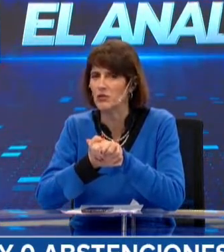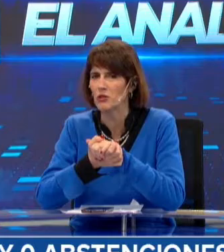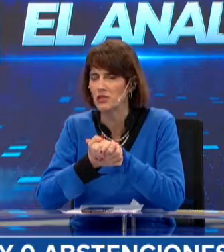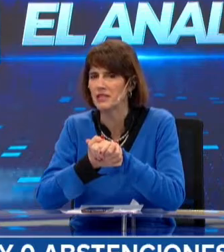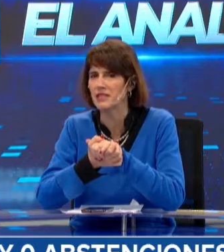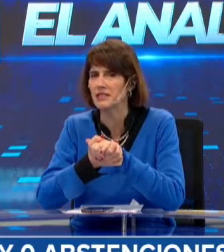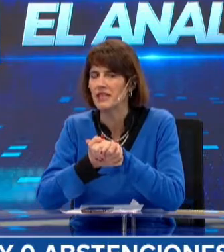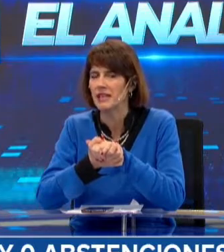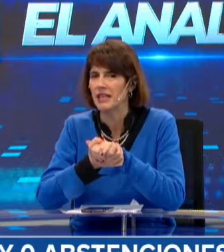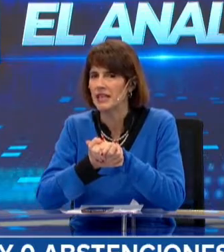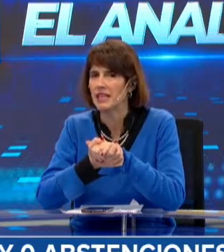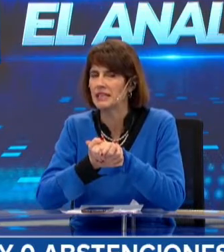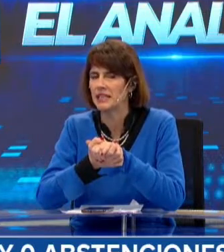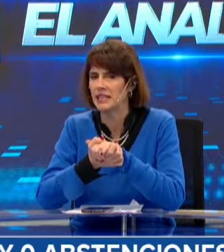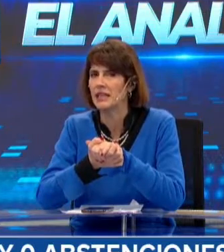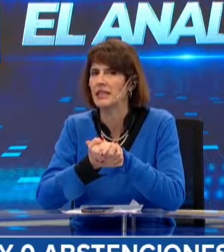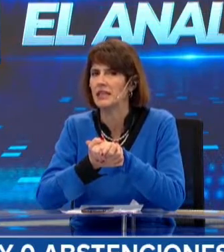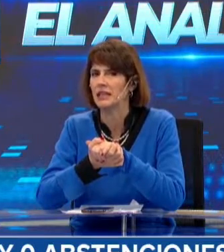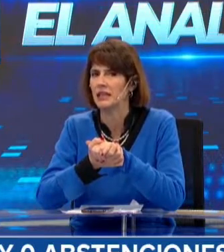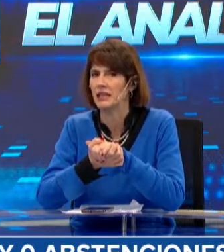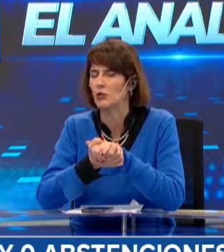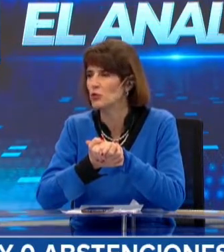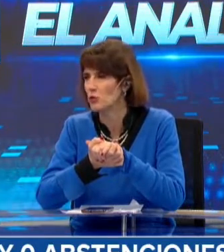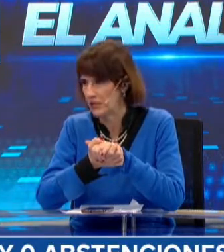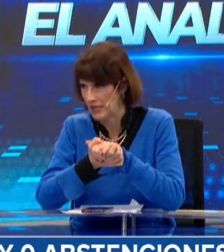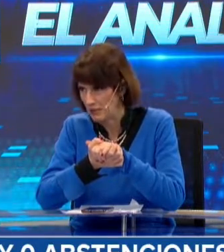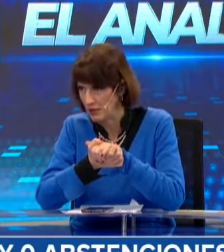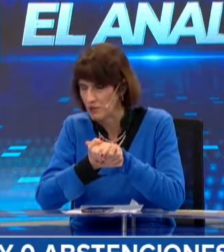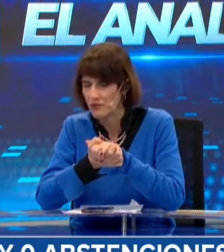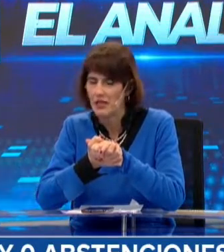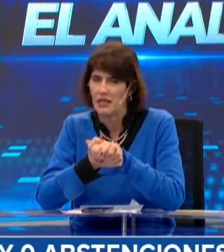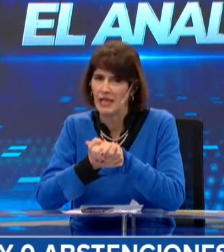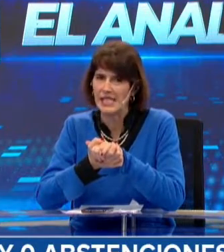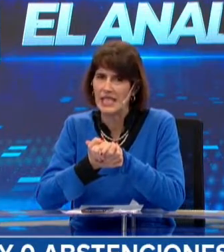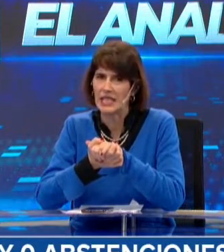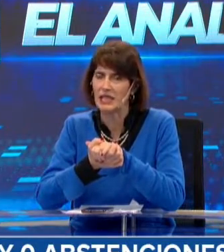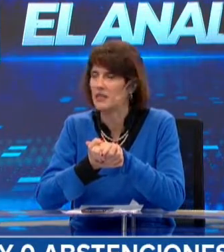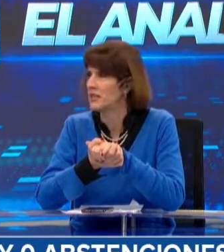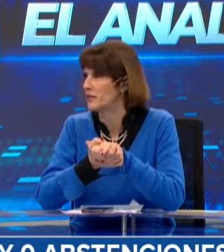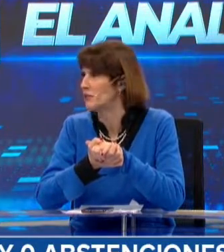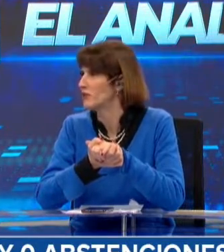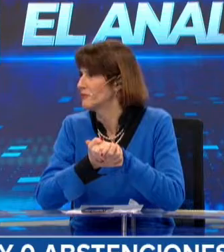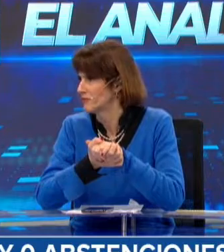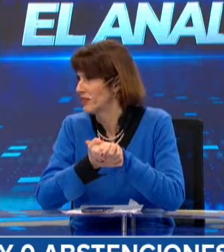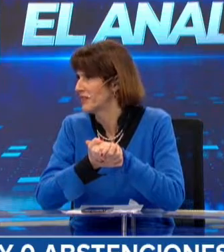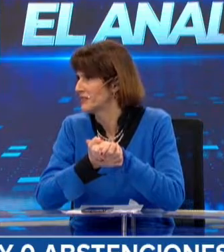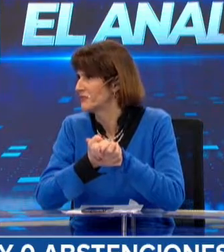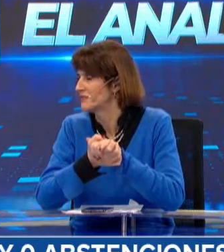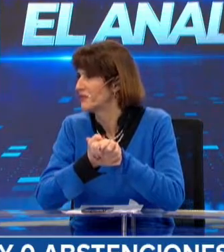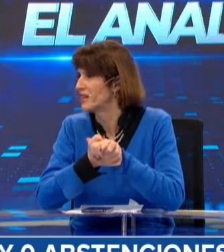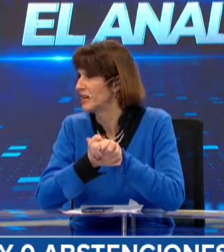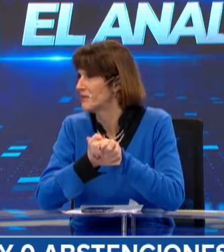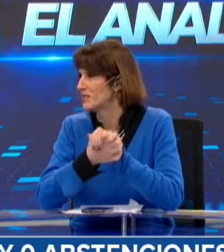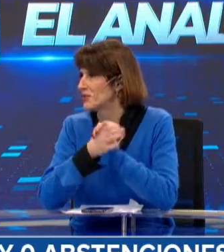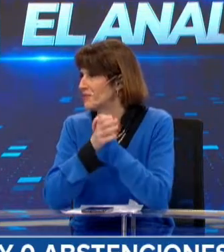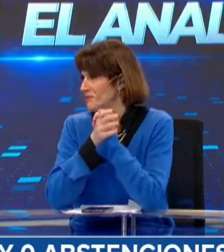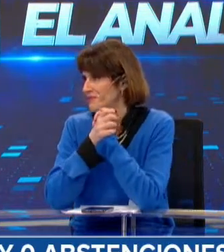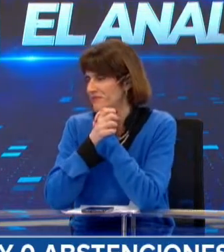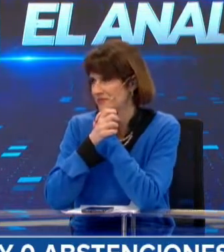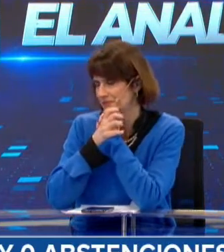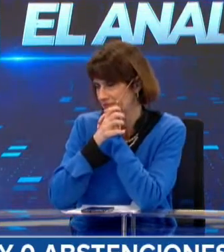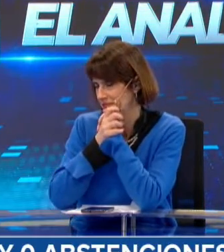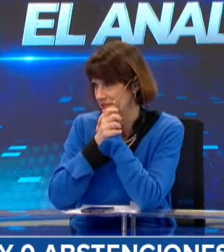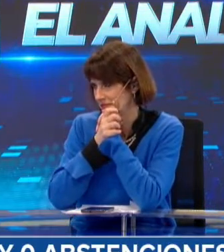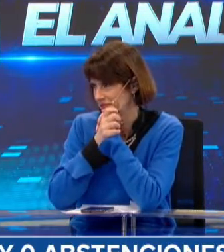prácticamente todos los ausentes eran de Juntos por el Cambio. Claro. Así que, bueno, Y después hubo fue un clave trabajo, eso. sí,